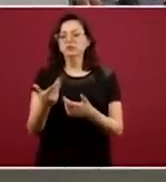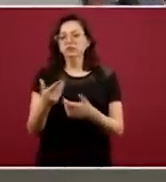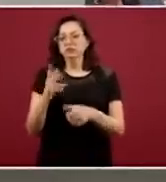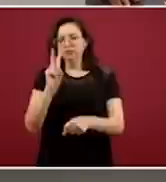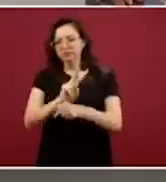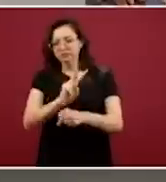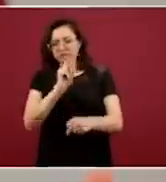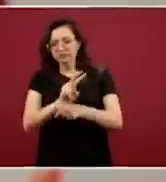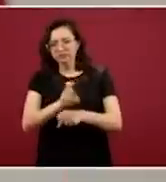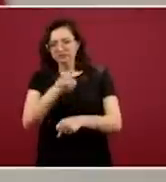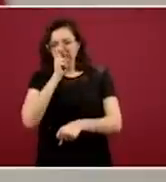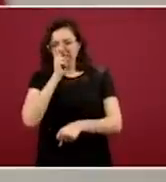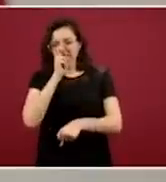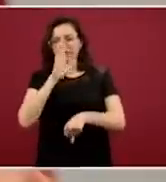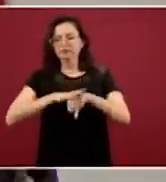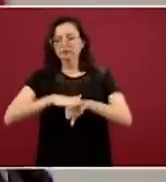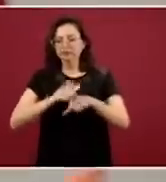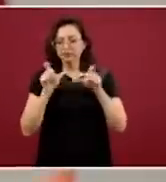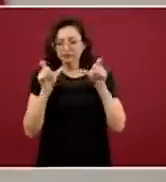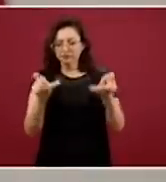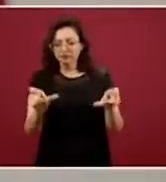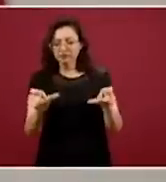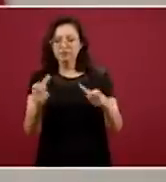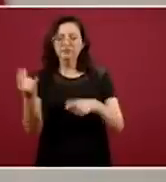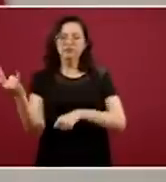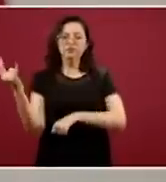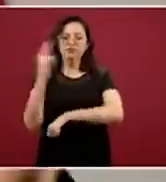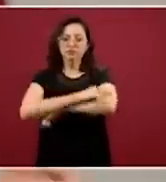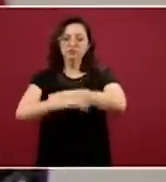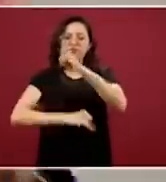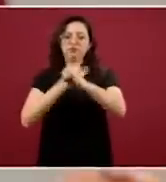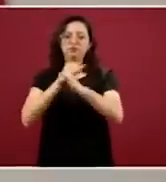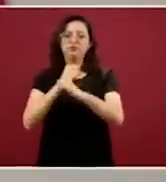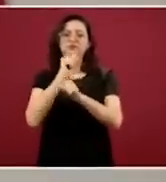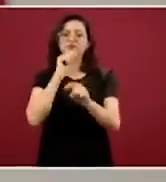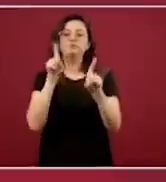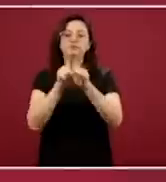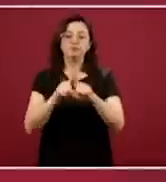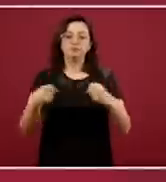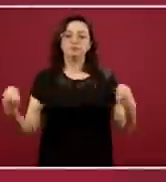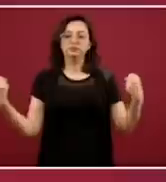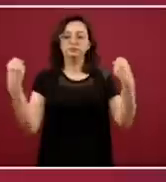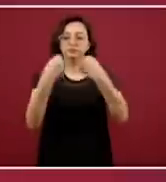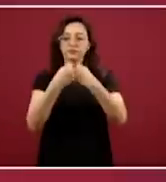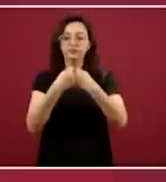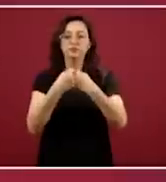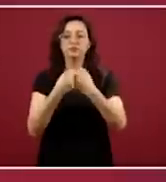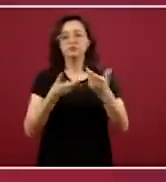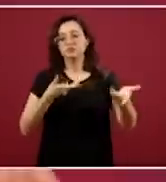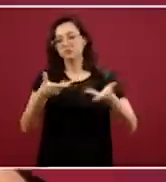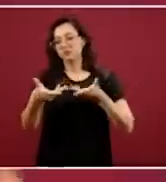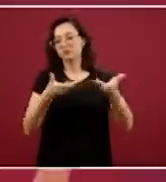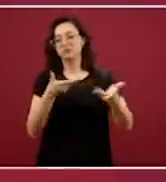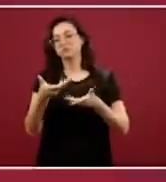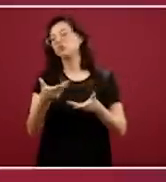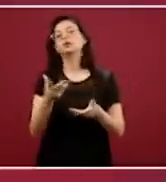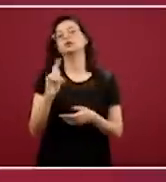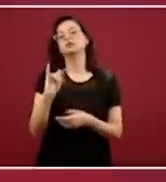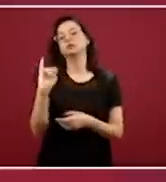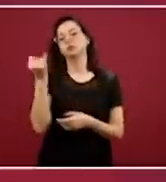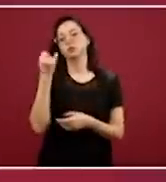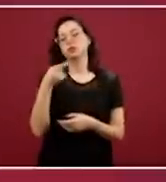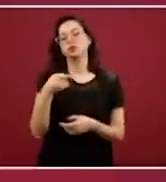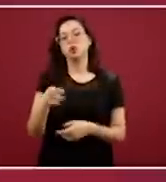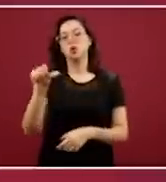una vigilancia más intensa de sus vuelos internacionales y también en la parte de la frontera común México-Estados Unidos. Hoy